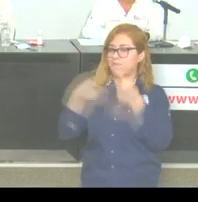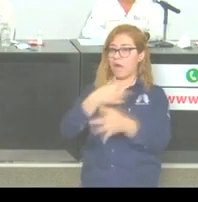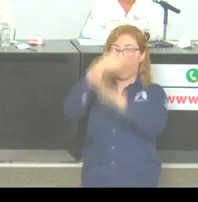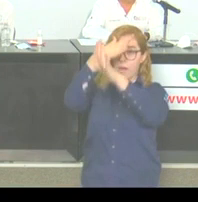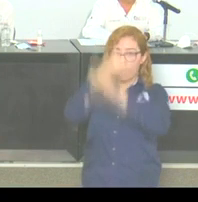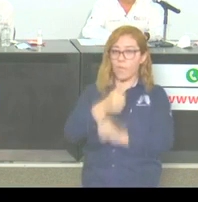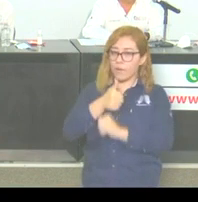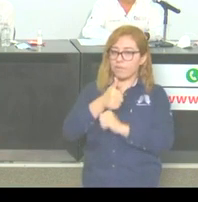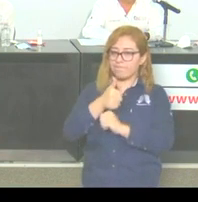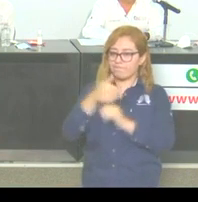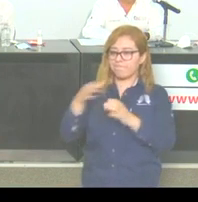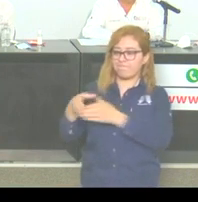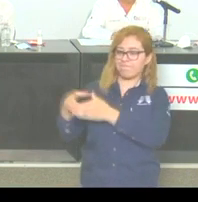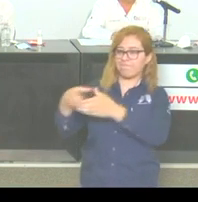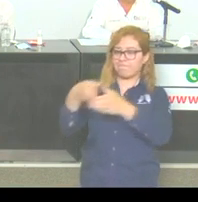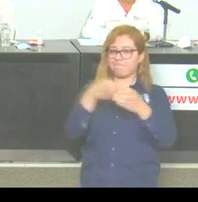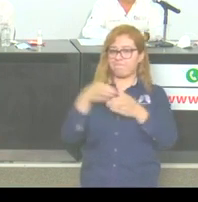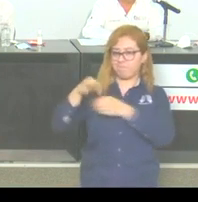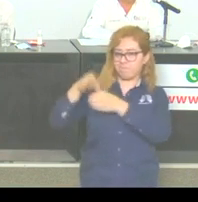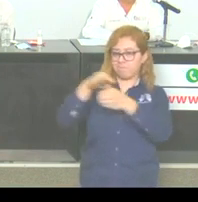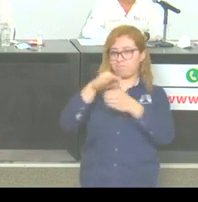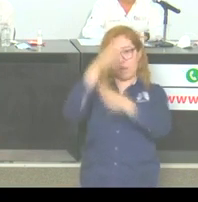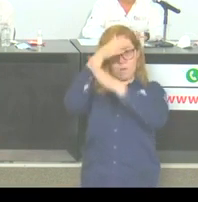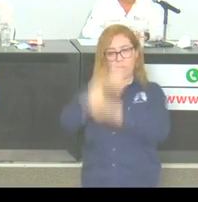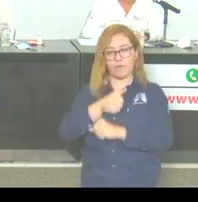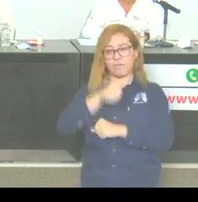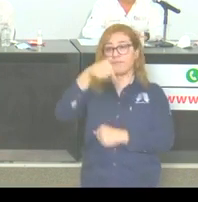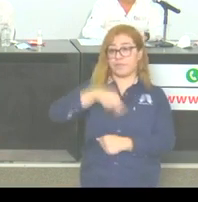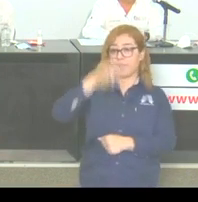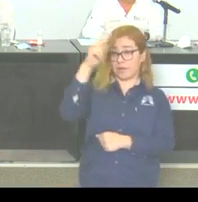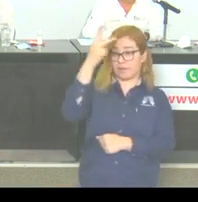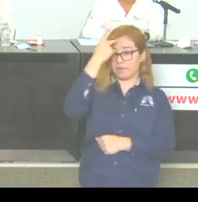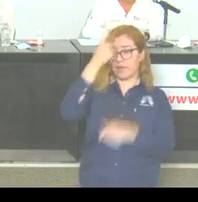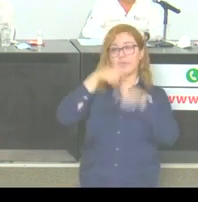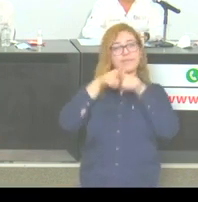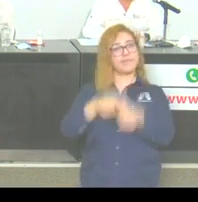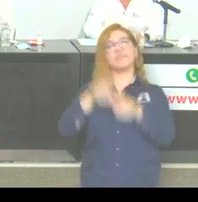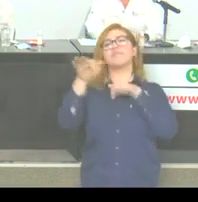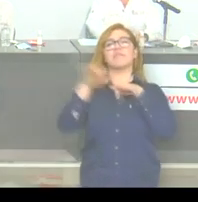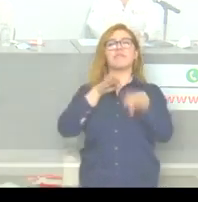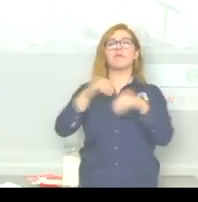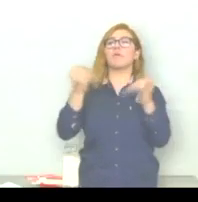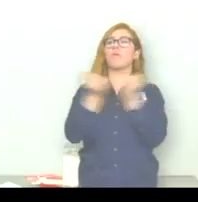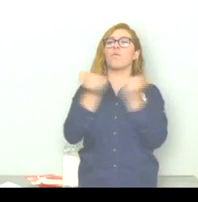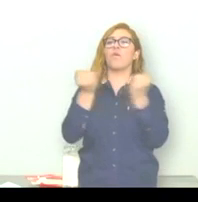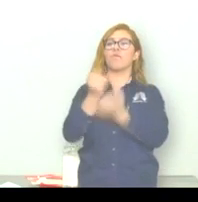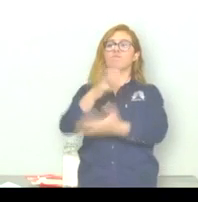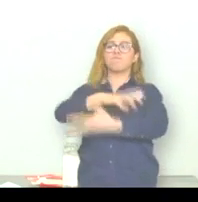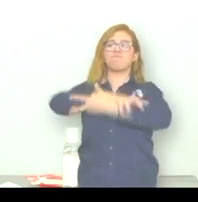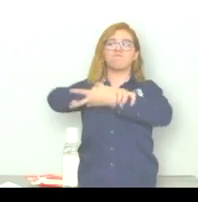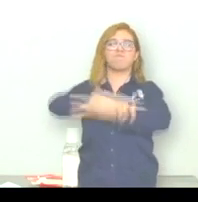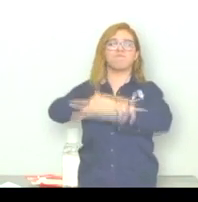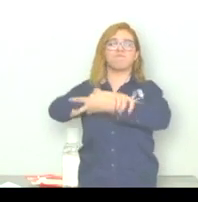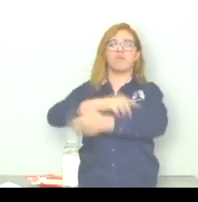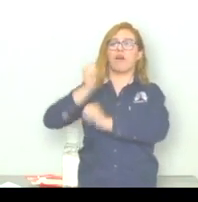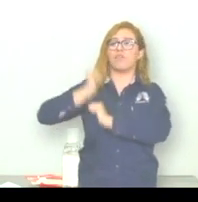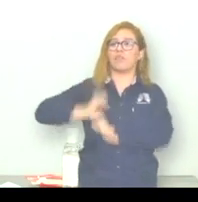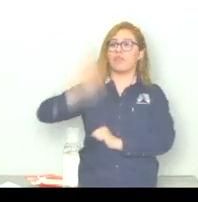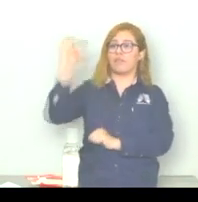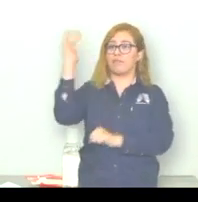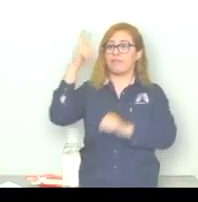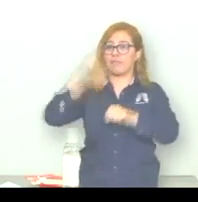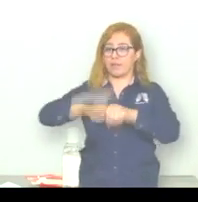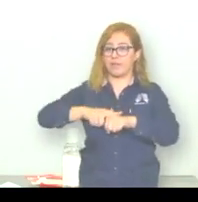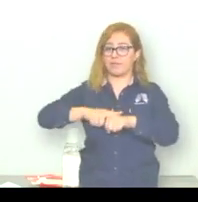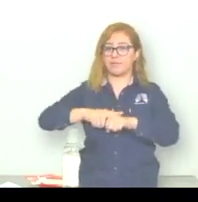un acuerdo y a un consenso. En San Luis Potosí vamos a seguir trabajando así, de la mano con las autoridades